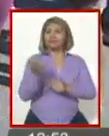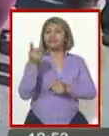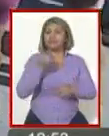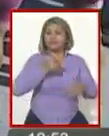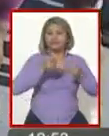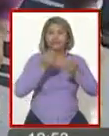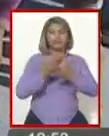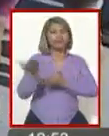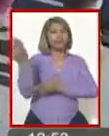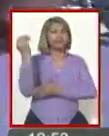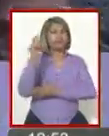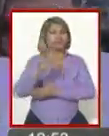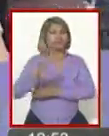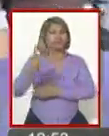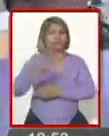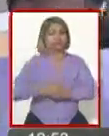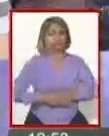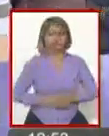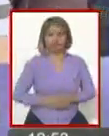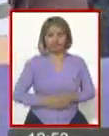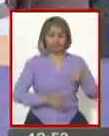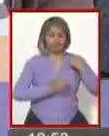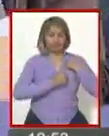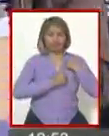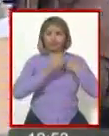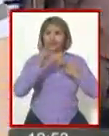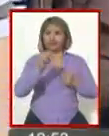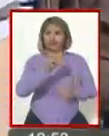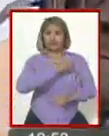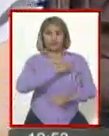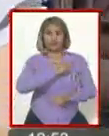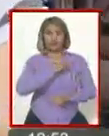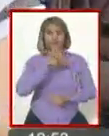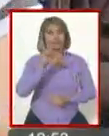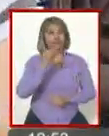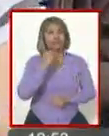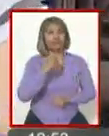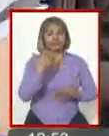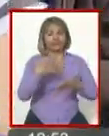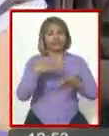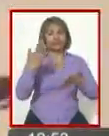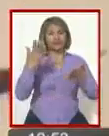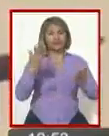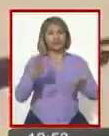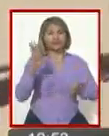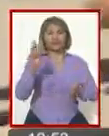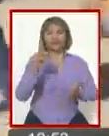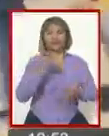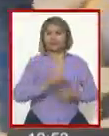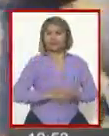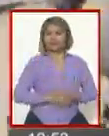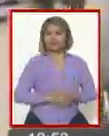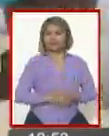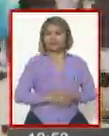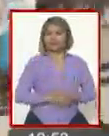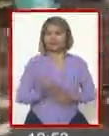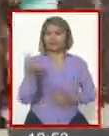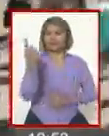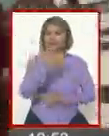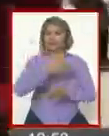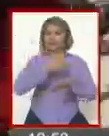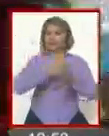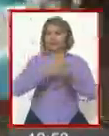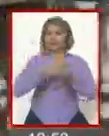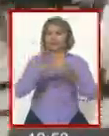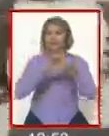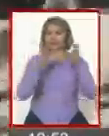operativo realizado el pasado viernes. Sus gendarmes no son policías, no son estudiados, no son ni un día